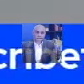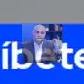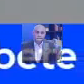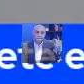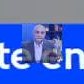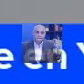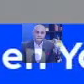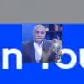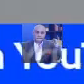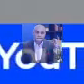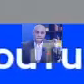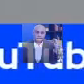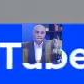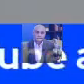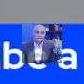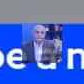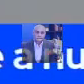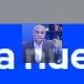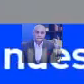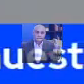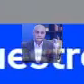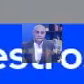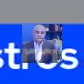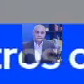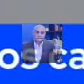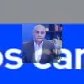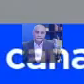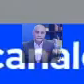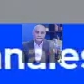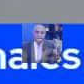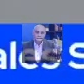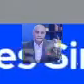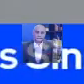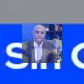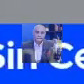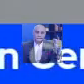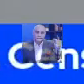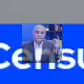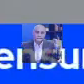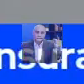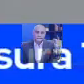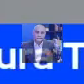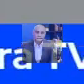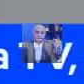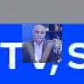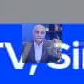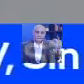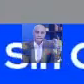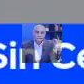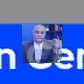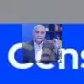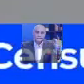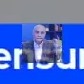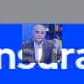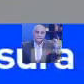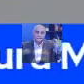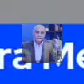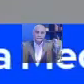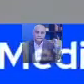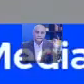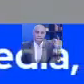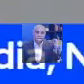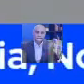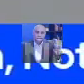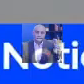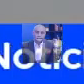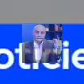acciones, sus interpretaciones, evidentemente hay cosas que pueden parecernos que no van por el camino correcto,